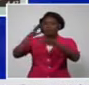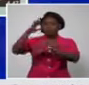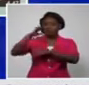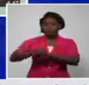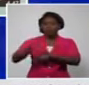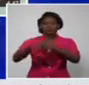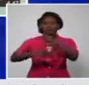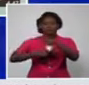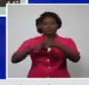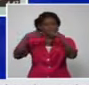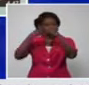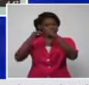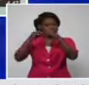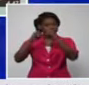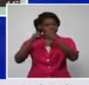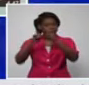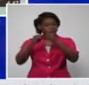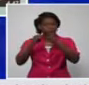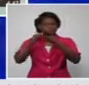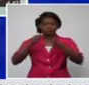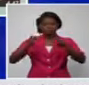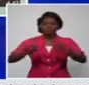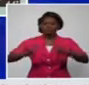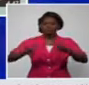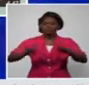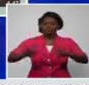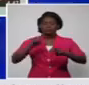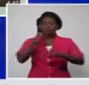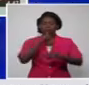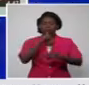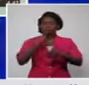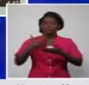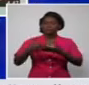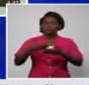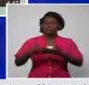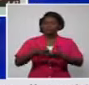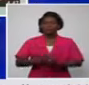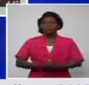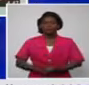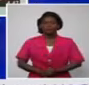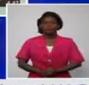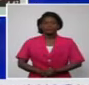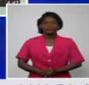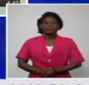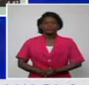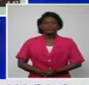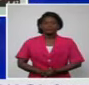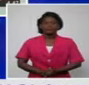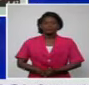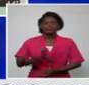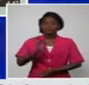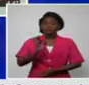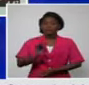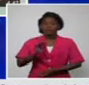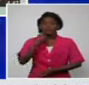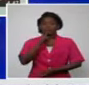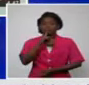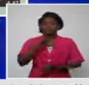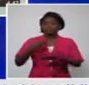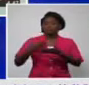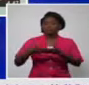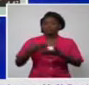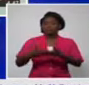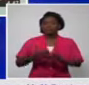se procesaron muestras. De las muestras procesadas